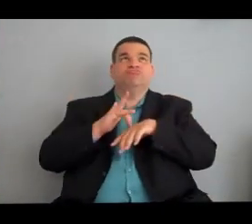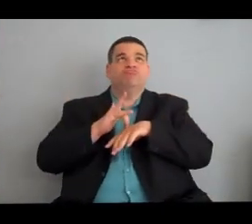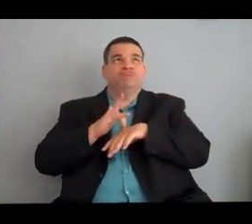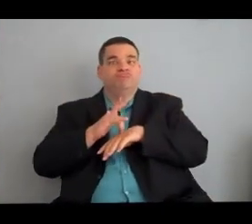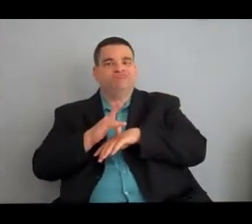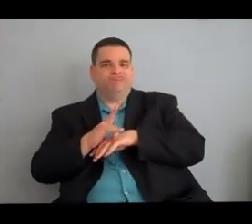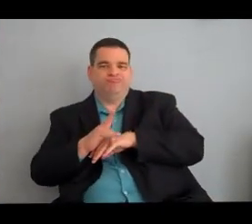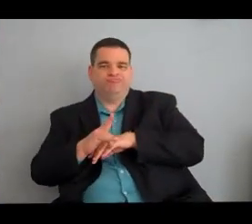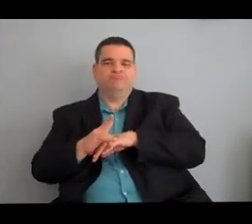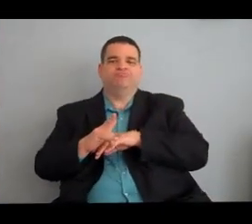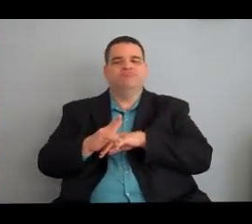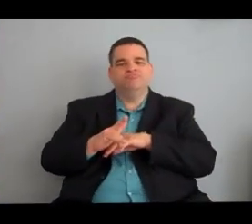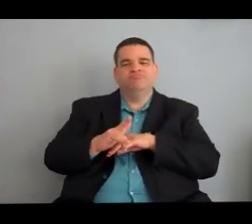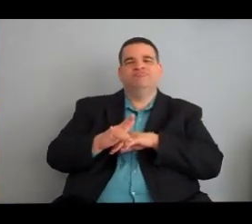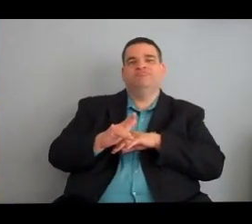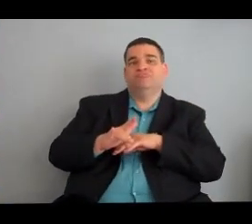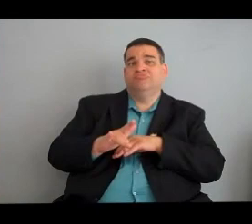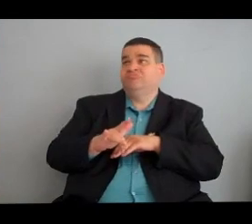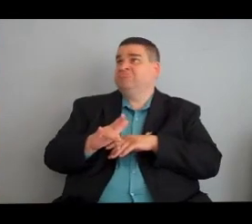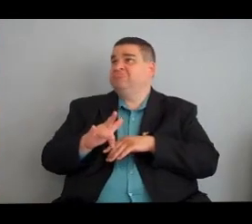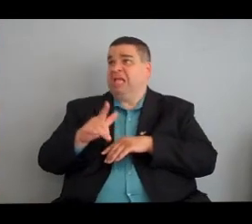sin saber quién soy.